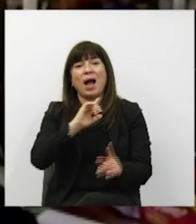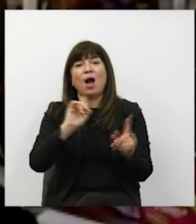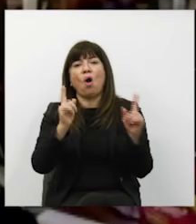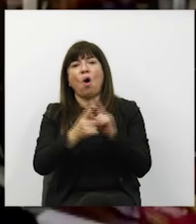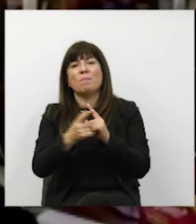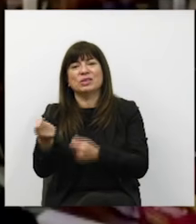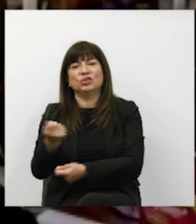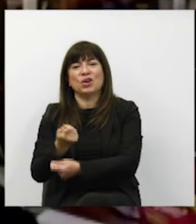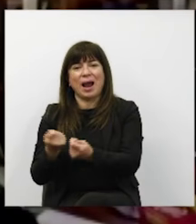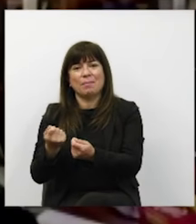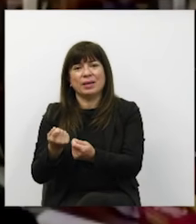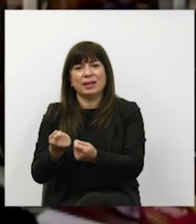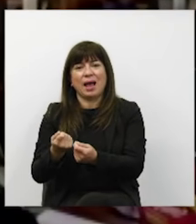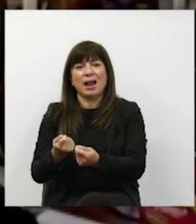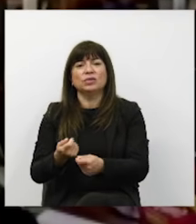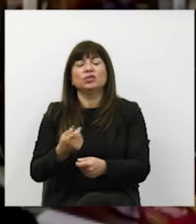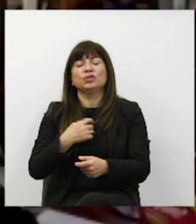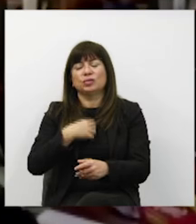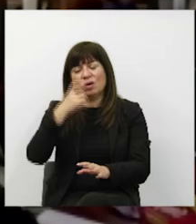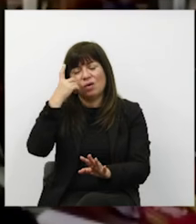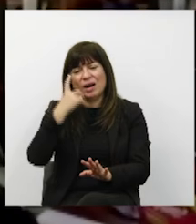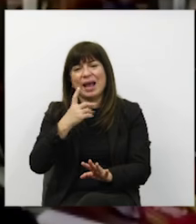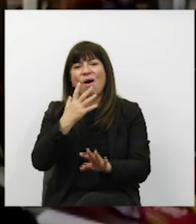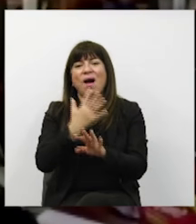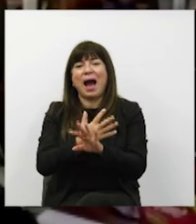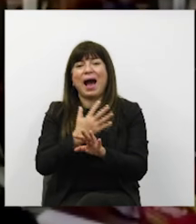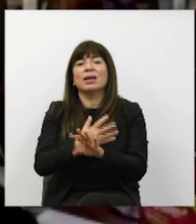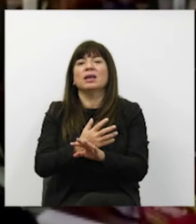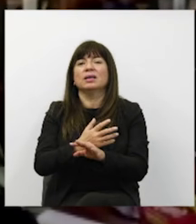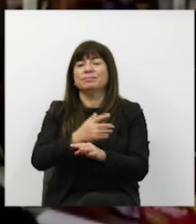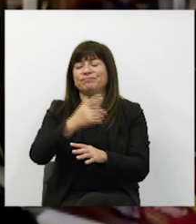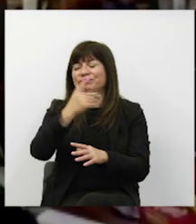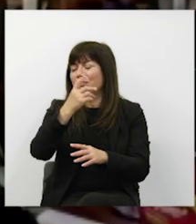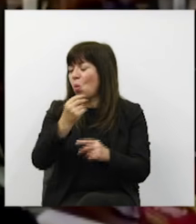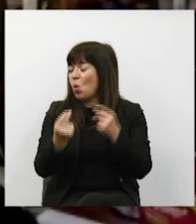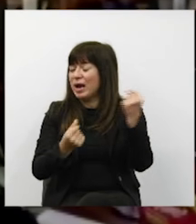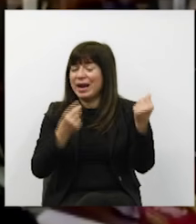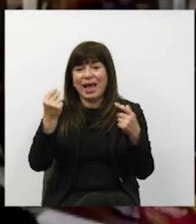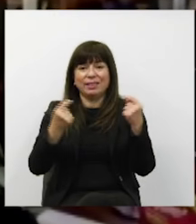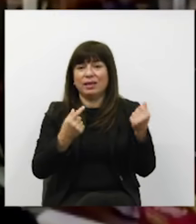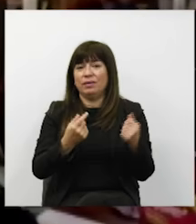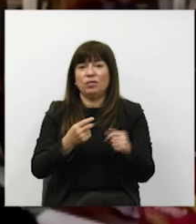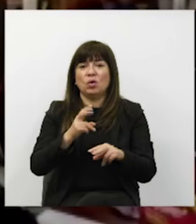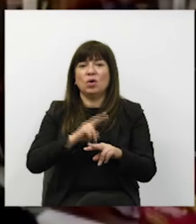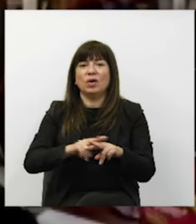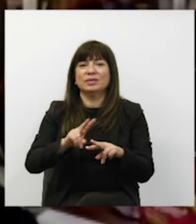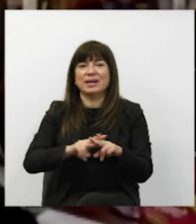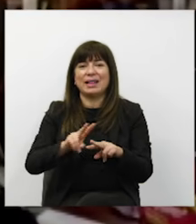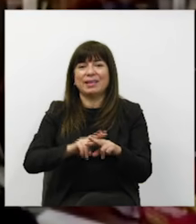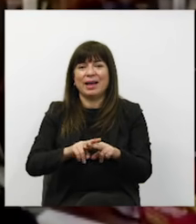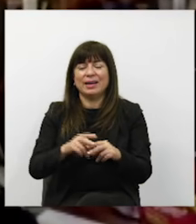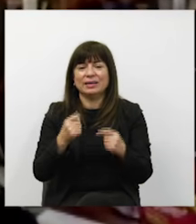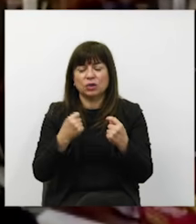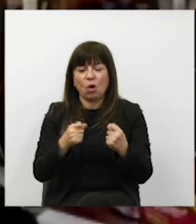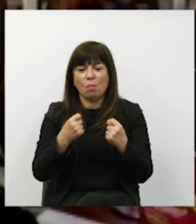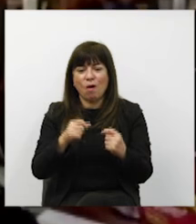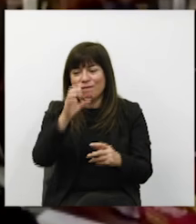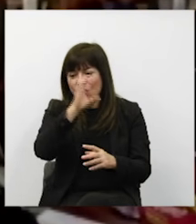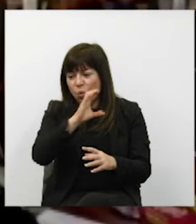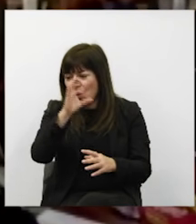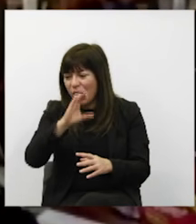capital. Creo que hay que ser sumamente creativo en tratar de